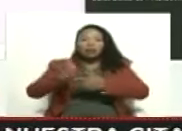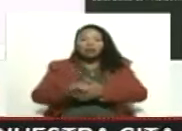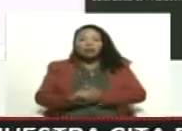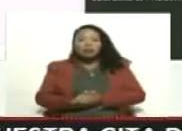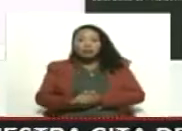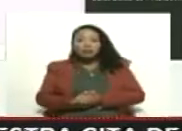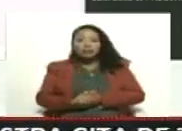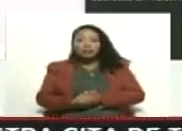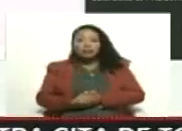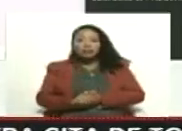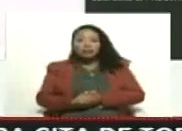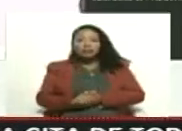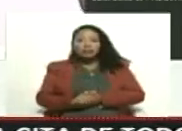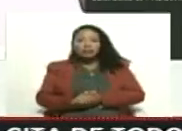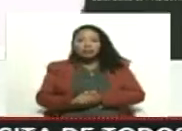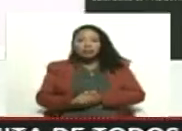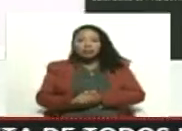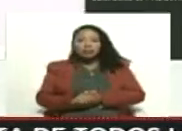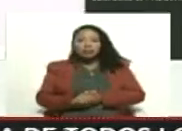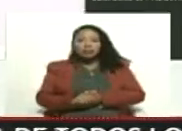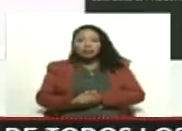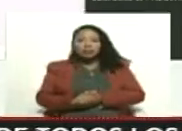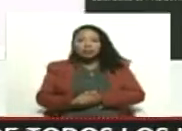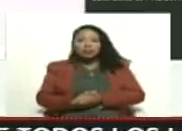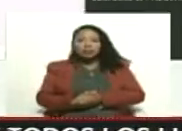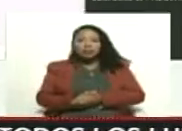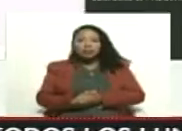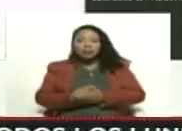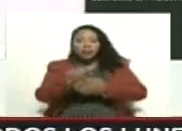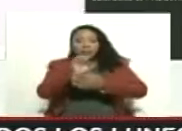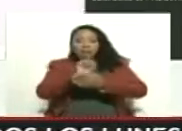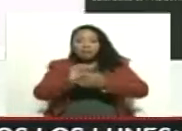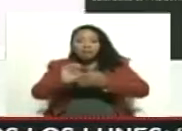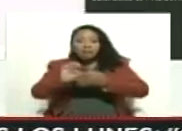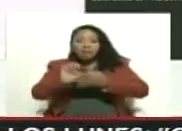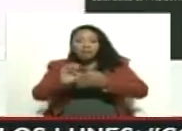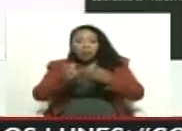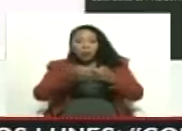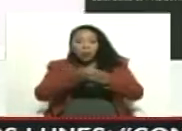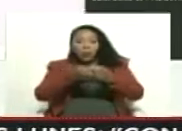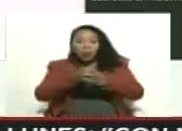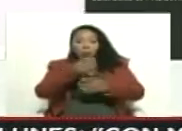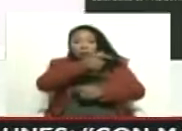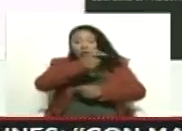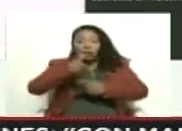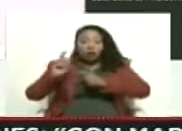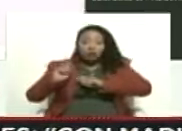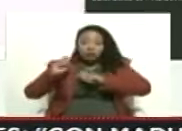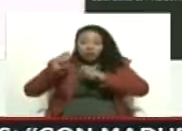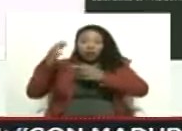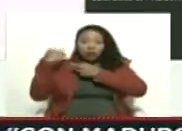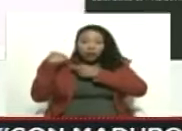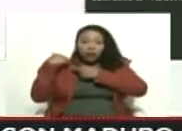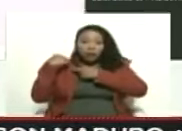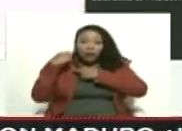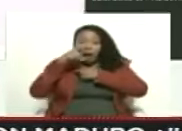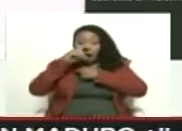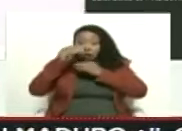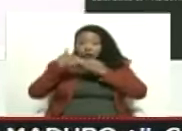nuestro nuestra estructura comenzó a forjarse y el año siguiente ya estamos convocando